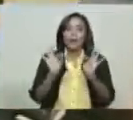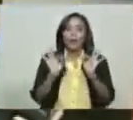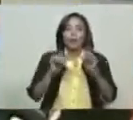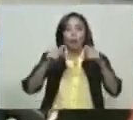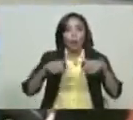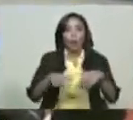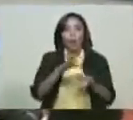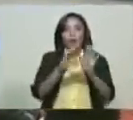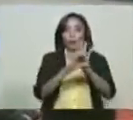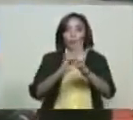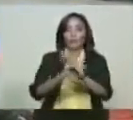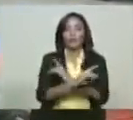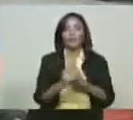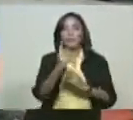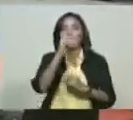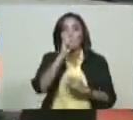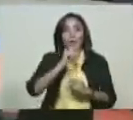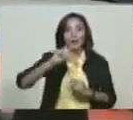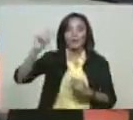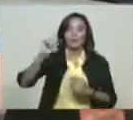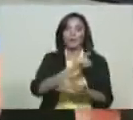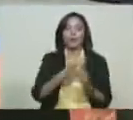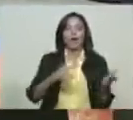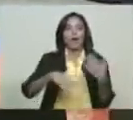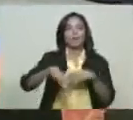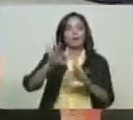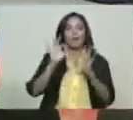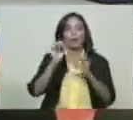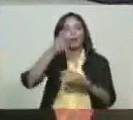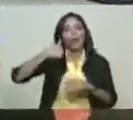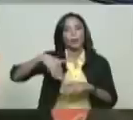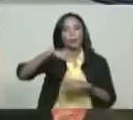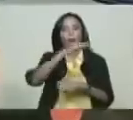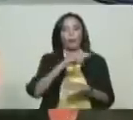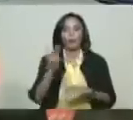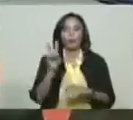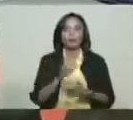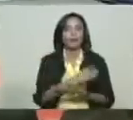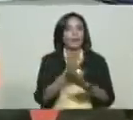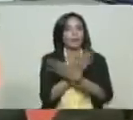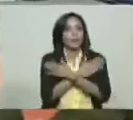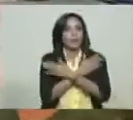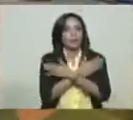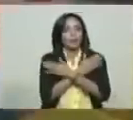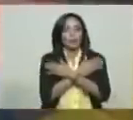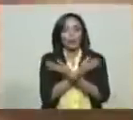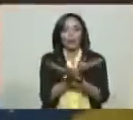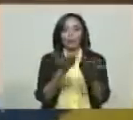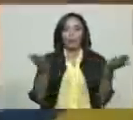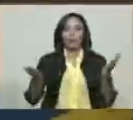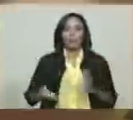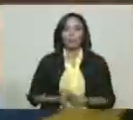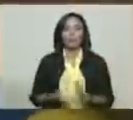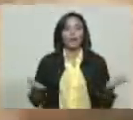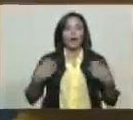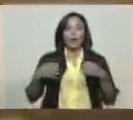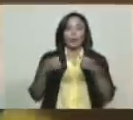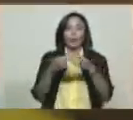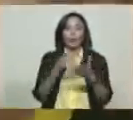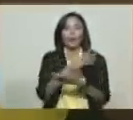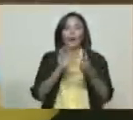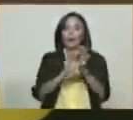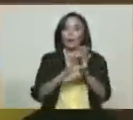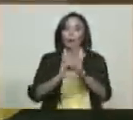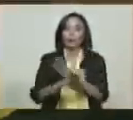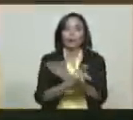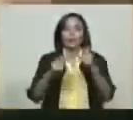cumple el primer año de haber sido electa por el pueblo soberano de Venezuela. ¡Felicitaciones! Poder Constituyente de la